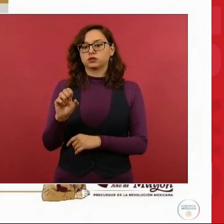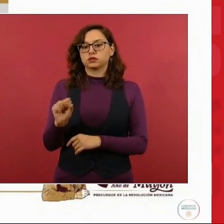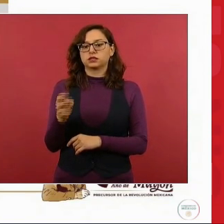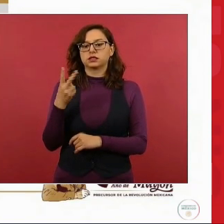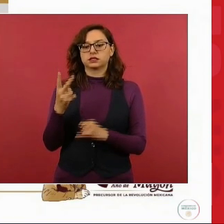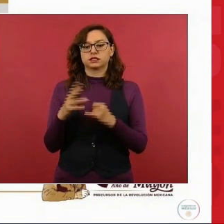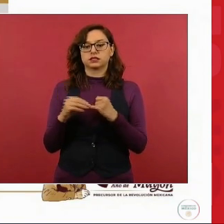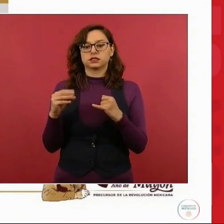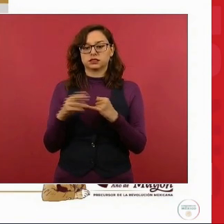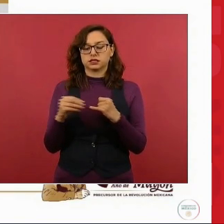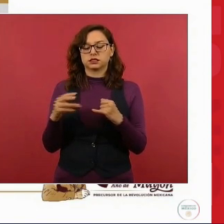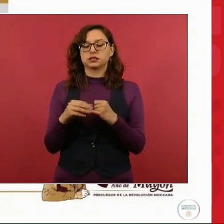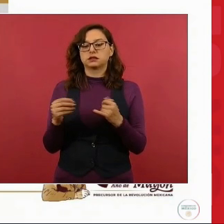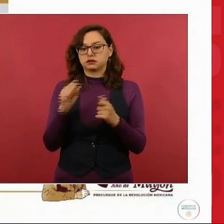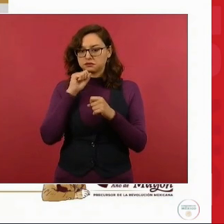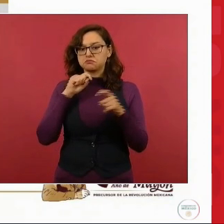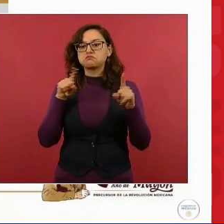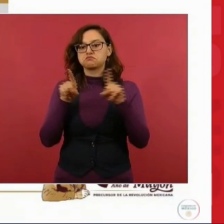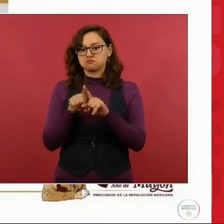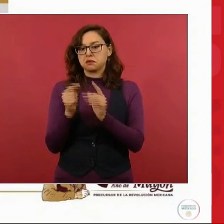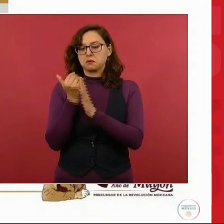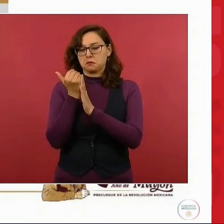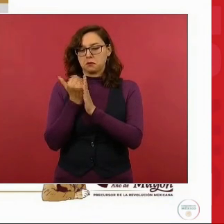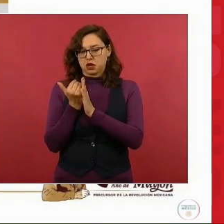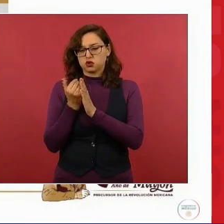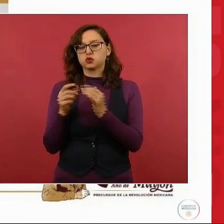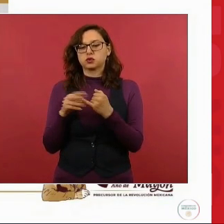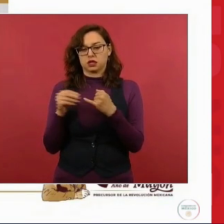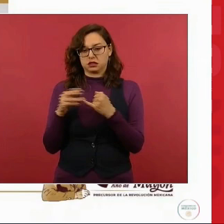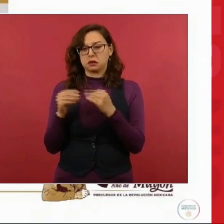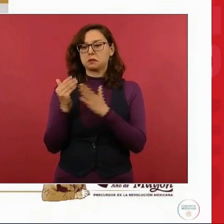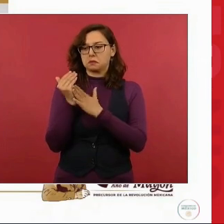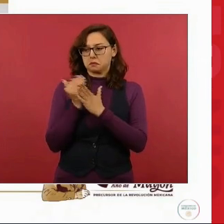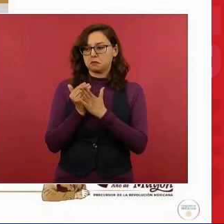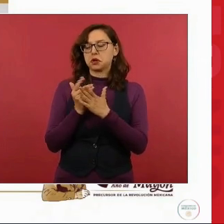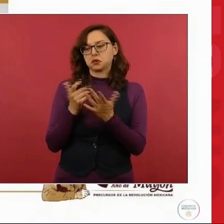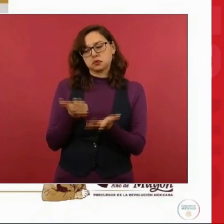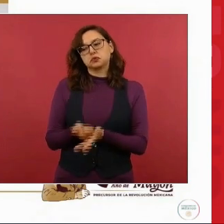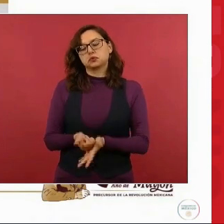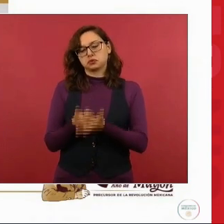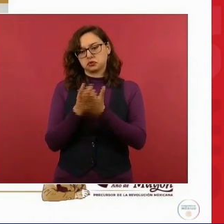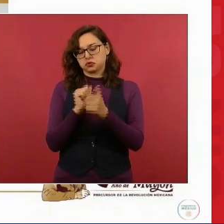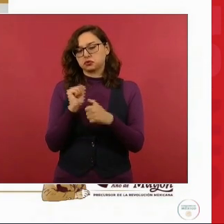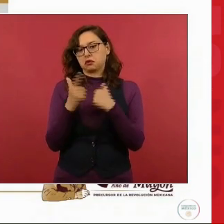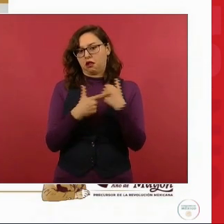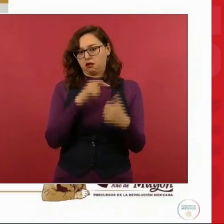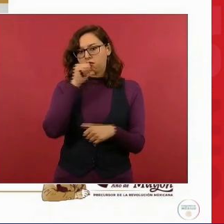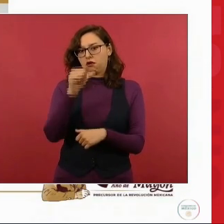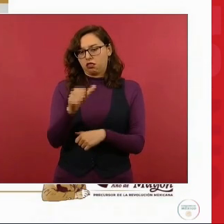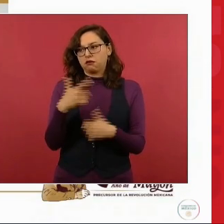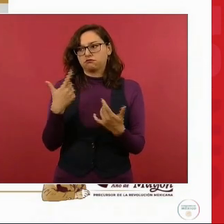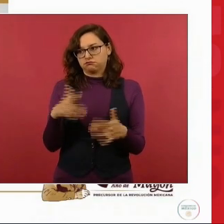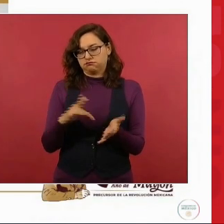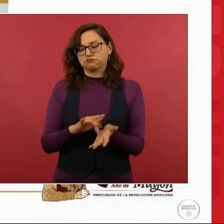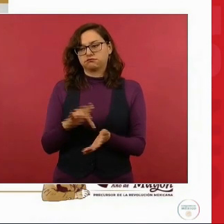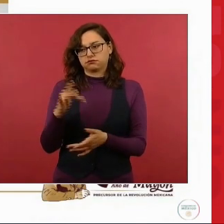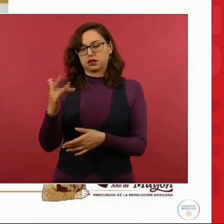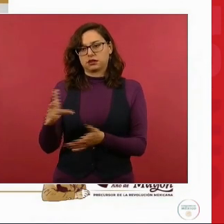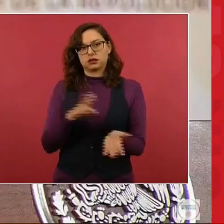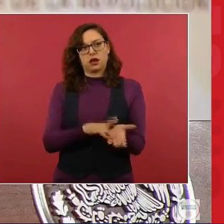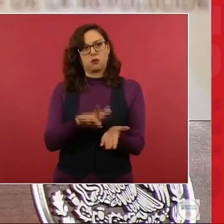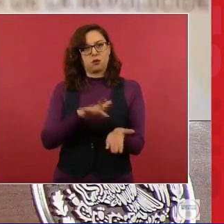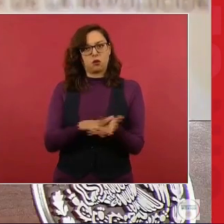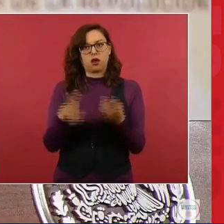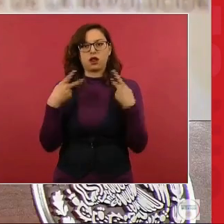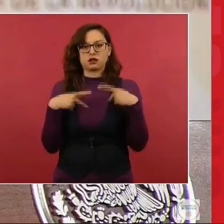62 centavos. Ahí también unos cuantos centavos de diferencia en favor del consumidor, que se agradecen por ser